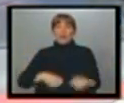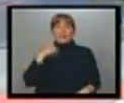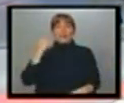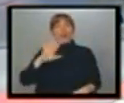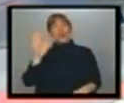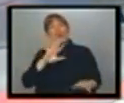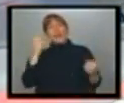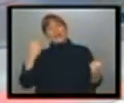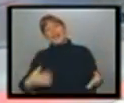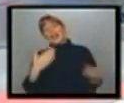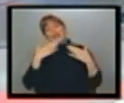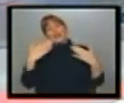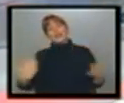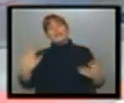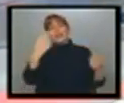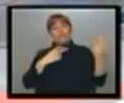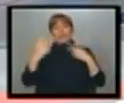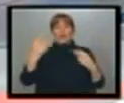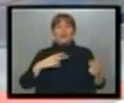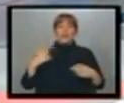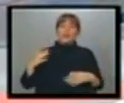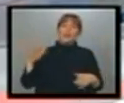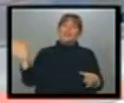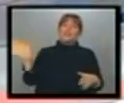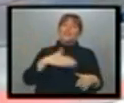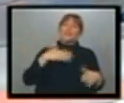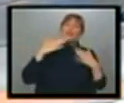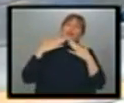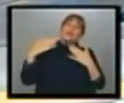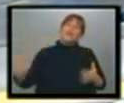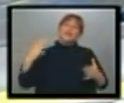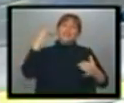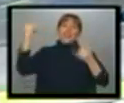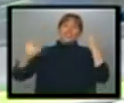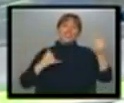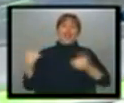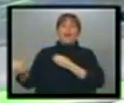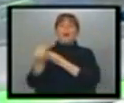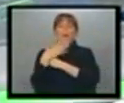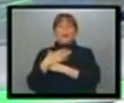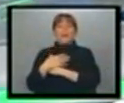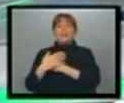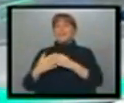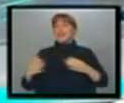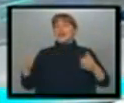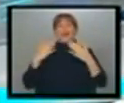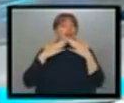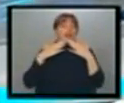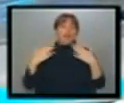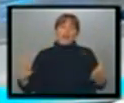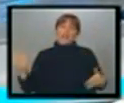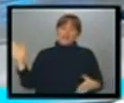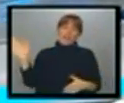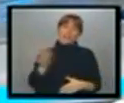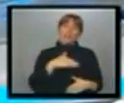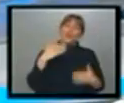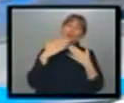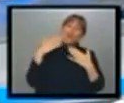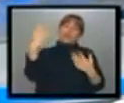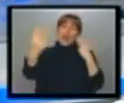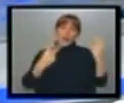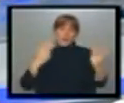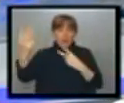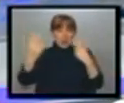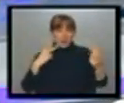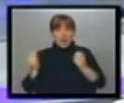¿Cómo están? Gracias por acompañarnos. Daniel, agradecer a toda la gente que nos llamó, que nos mandó mensaje. Así que muchísimas gracias por estar ahí del otro lado, por